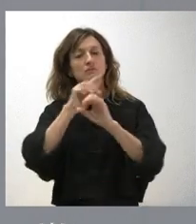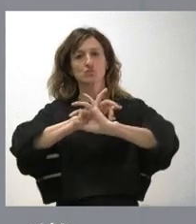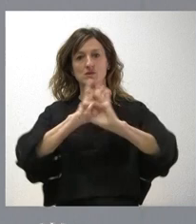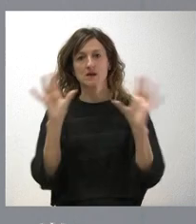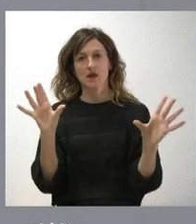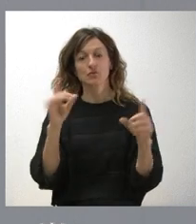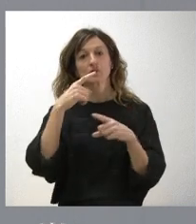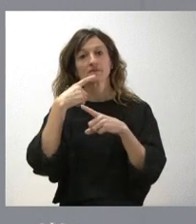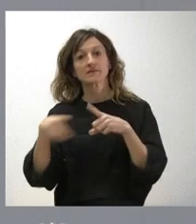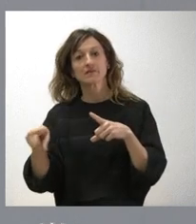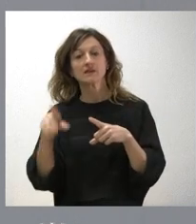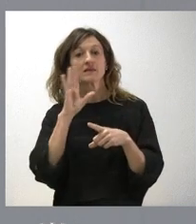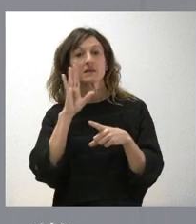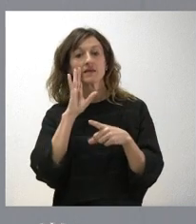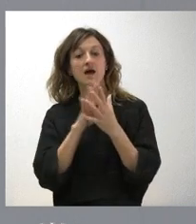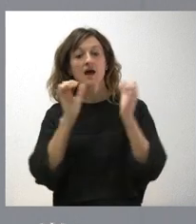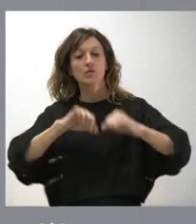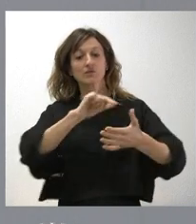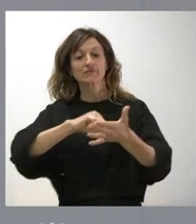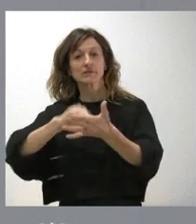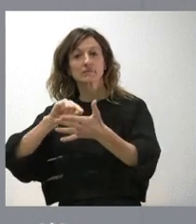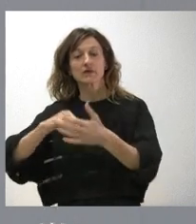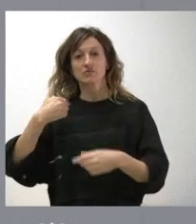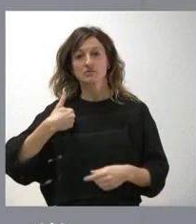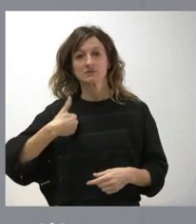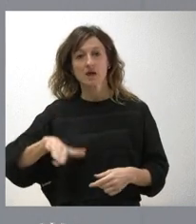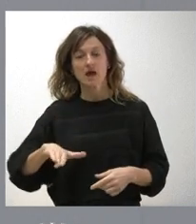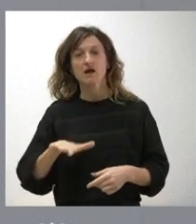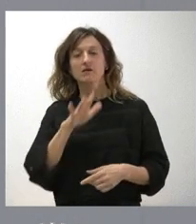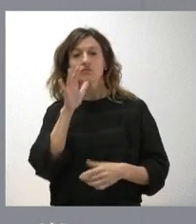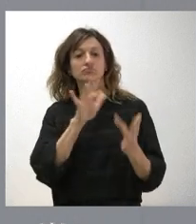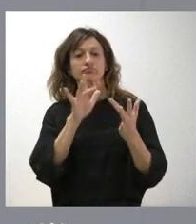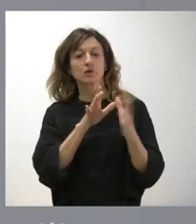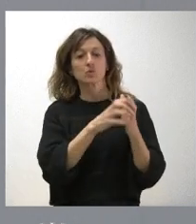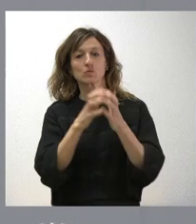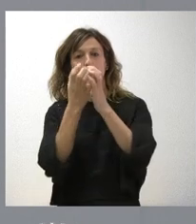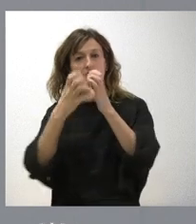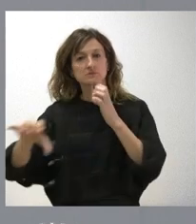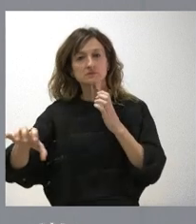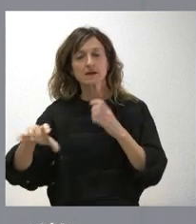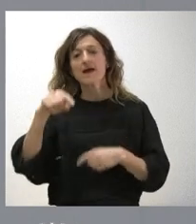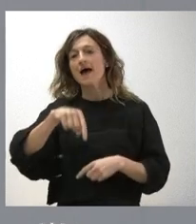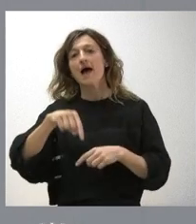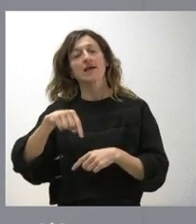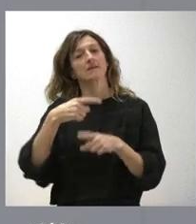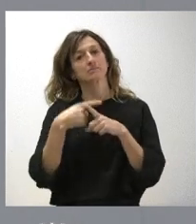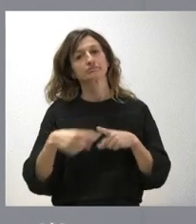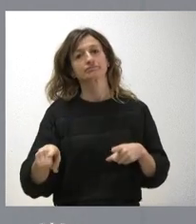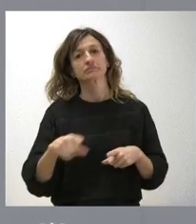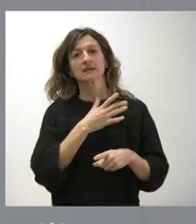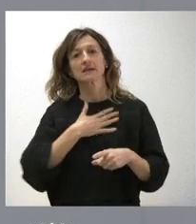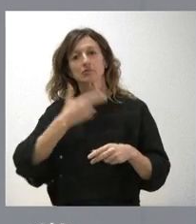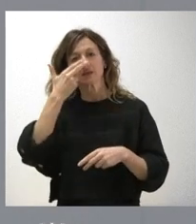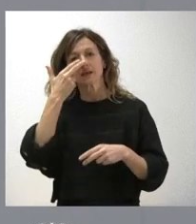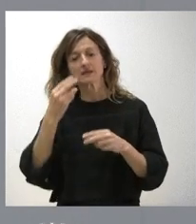diferencia de los acuerdos que se han podido firmar con diversos eh grupos separatistas aquí lo que se trata es de que Prime el interés